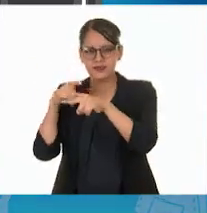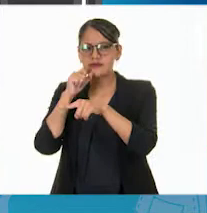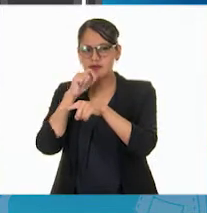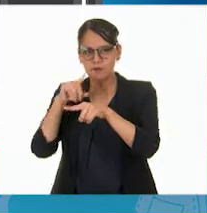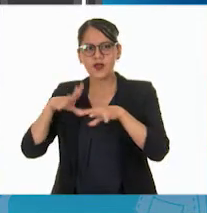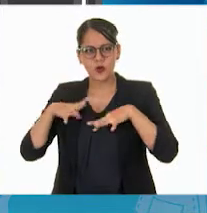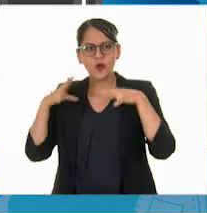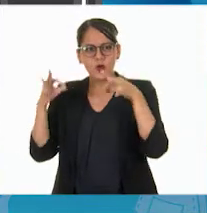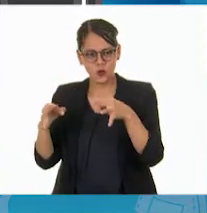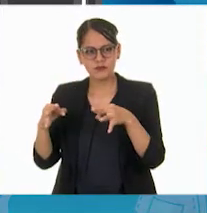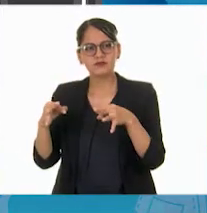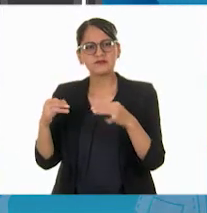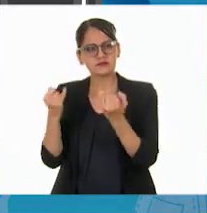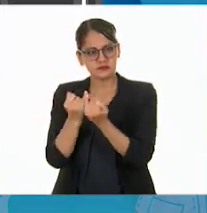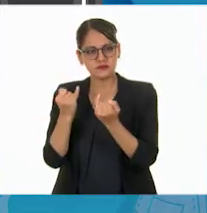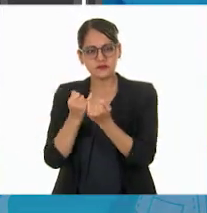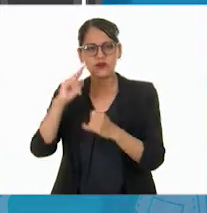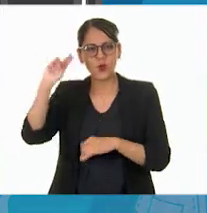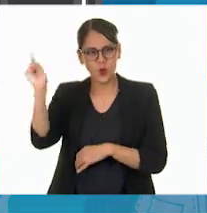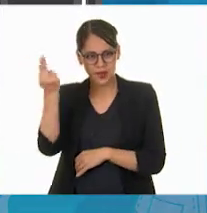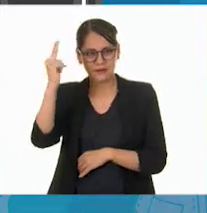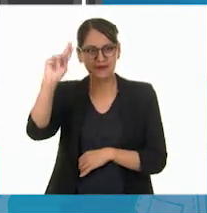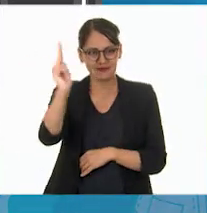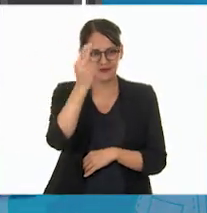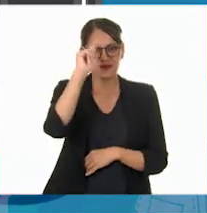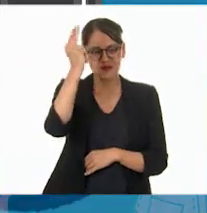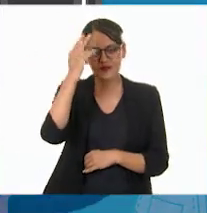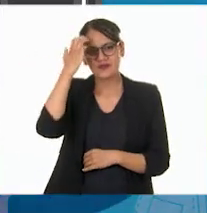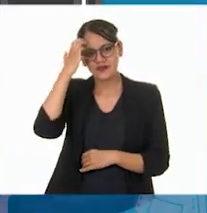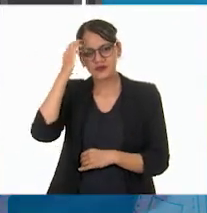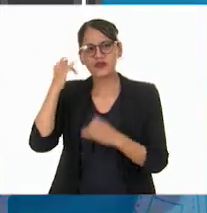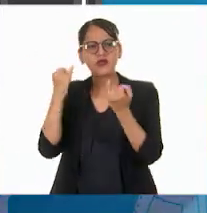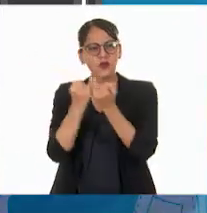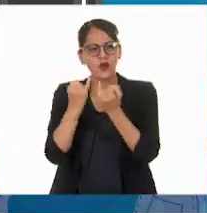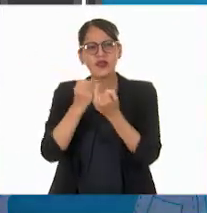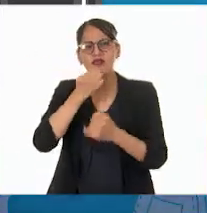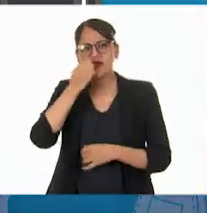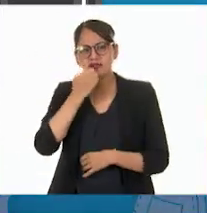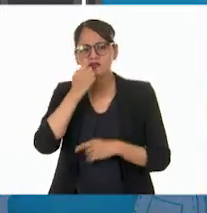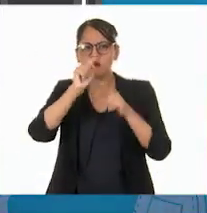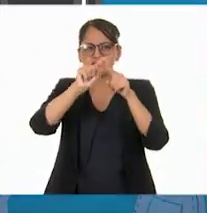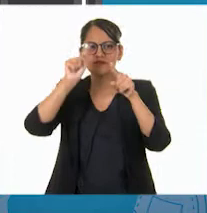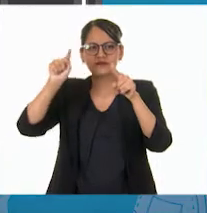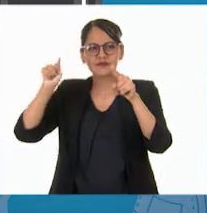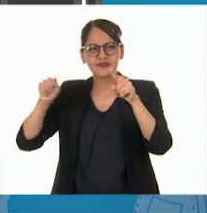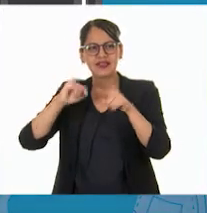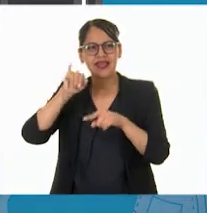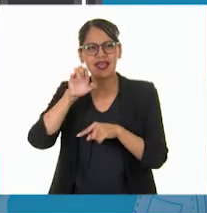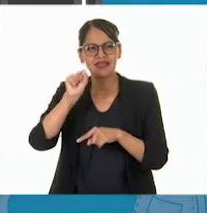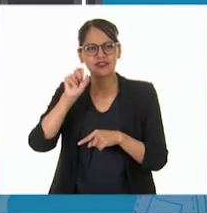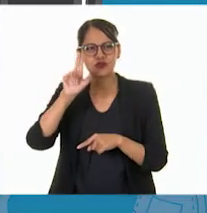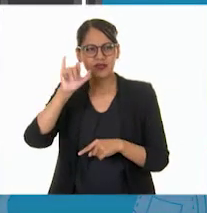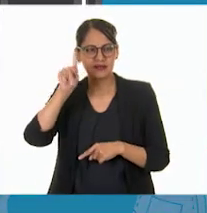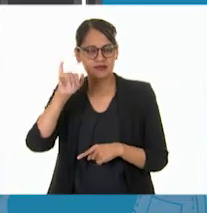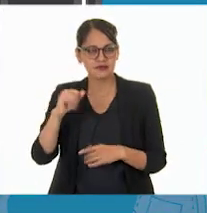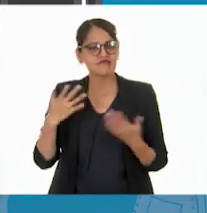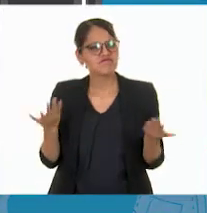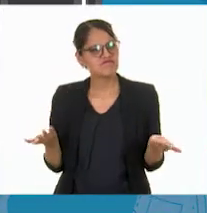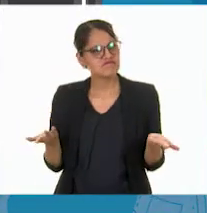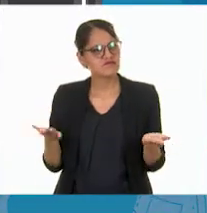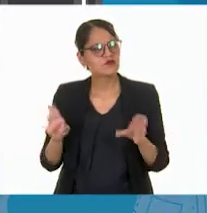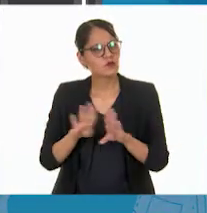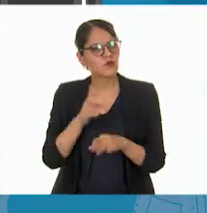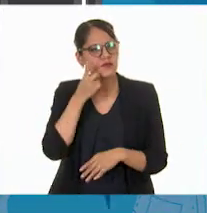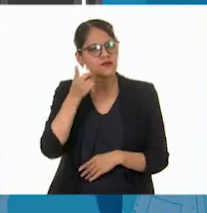origen precisamente en las universidades que entonces fundaron y los colegios de los jesuitas. Pero ¿qué podemos